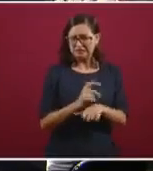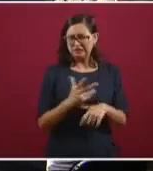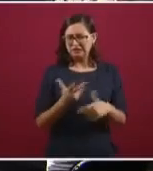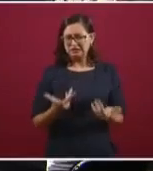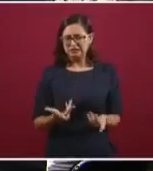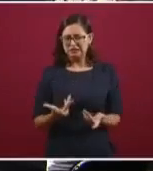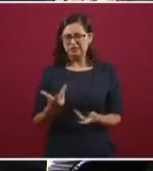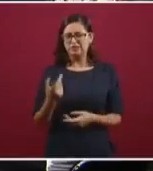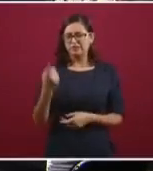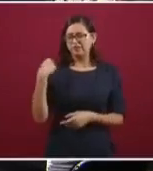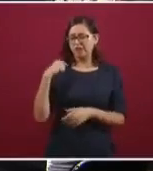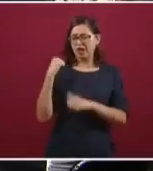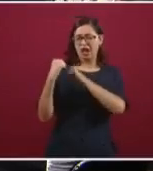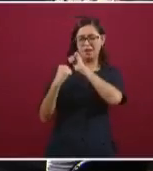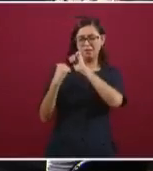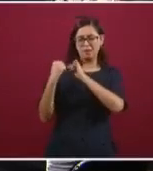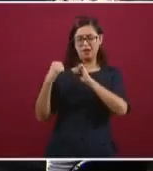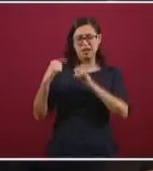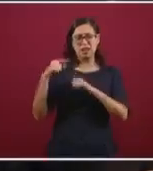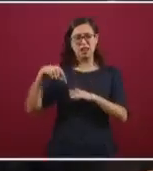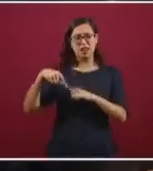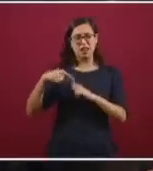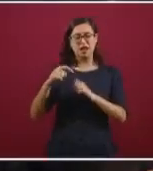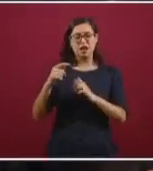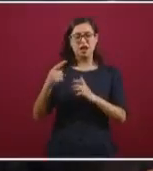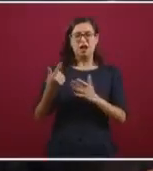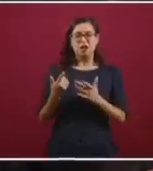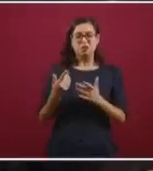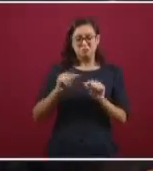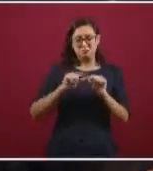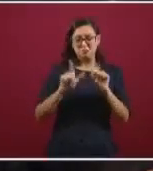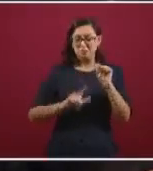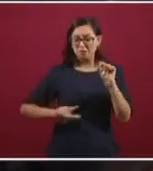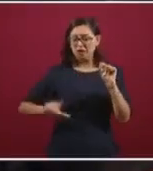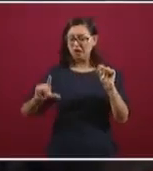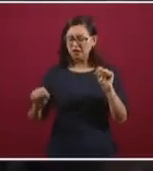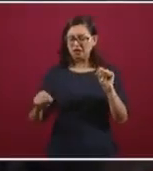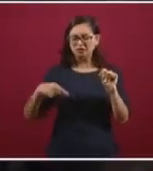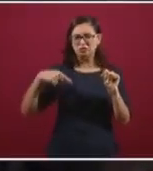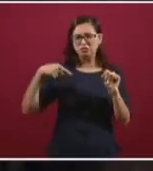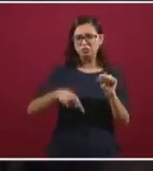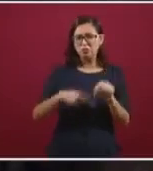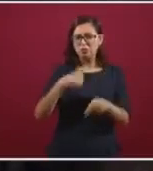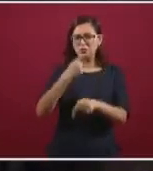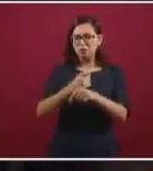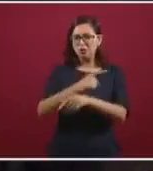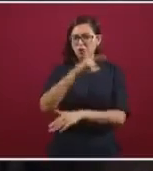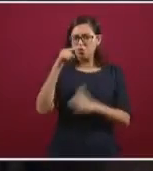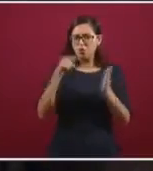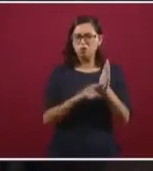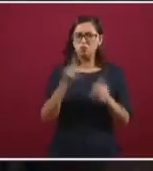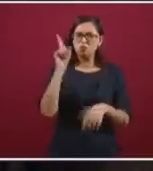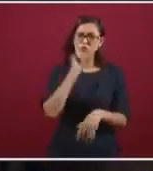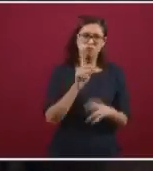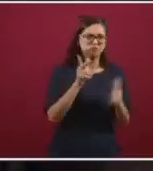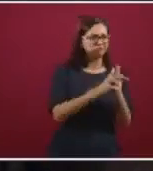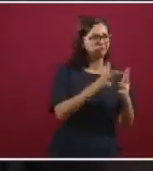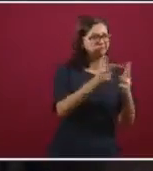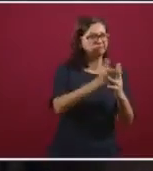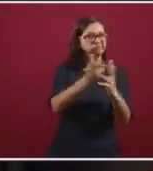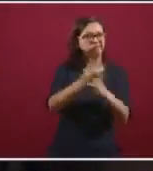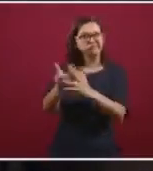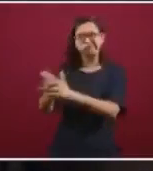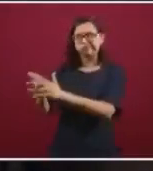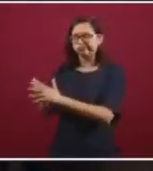el mes de abril. ¿Cómo va a ayudar la Guardia Nacional a combatir, a prevenir este